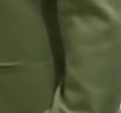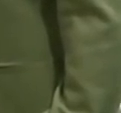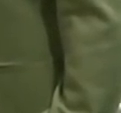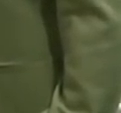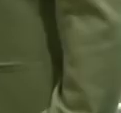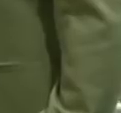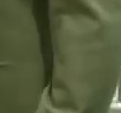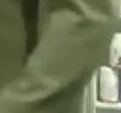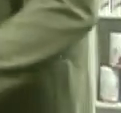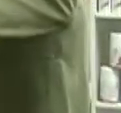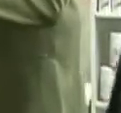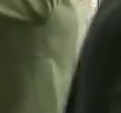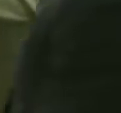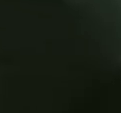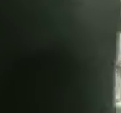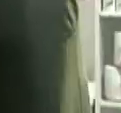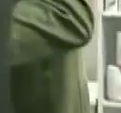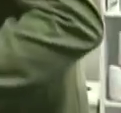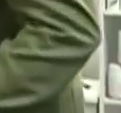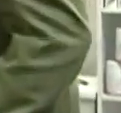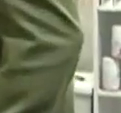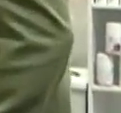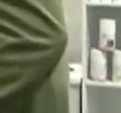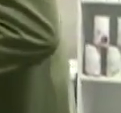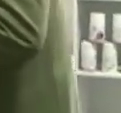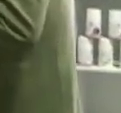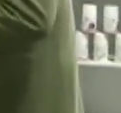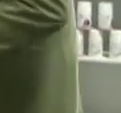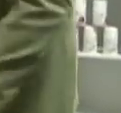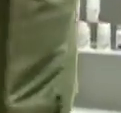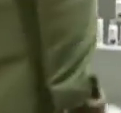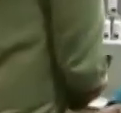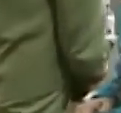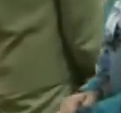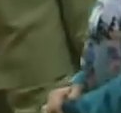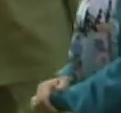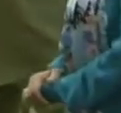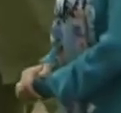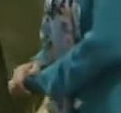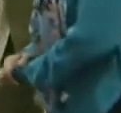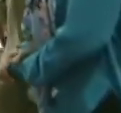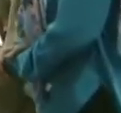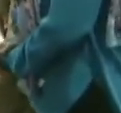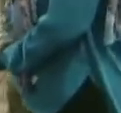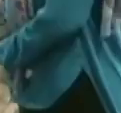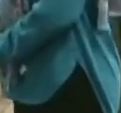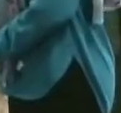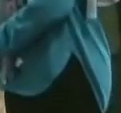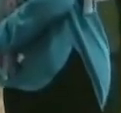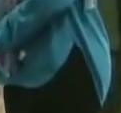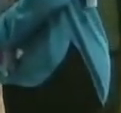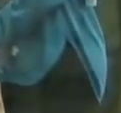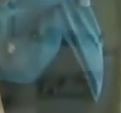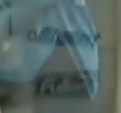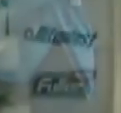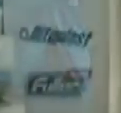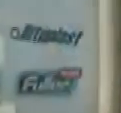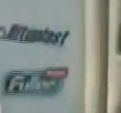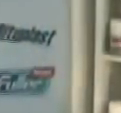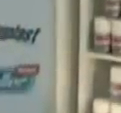los vehículos. Para protegerlos del salitre. Tenemos una muestra acá, esto es un es